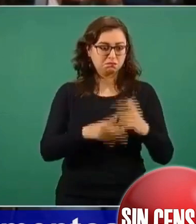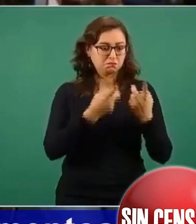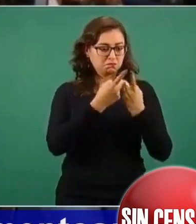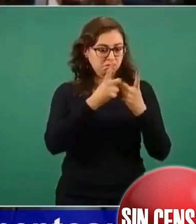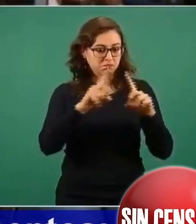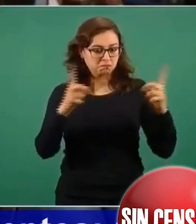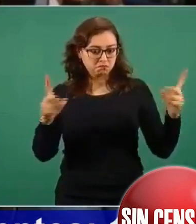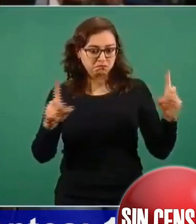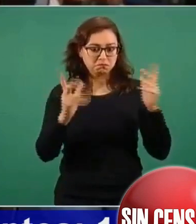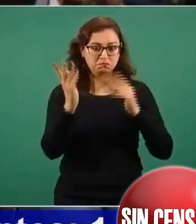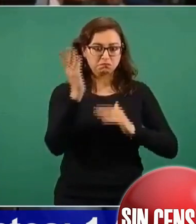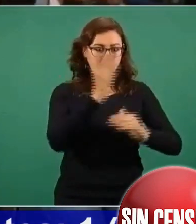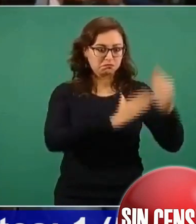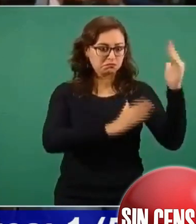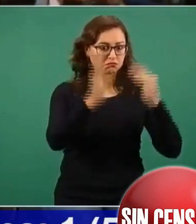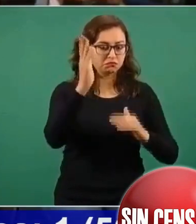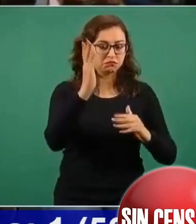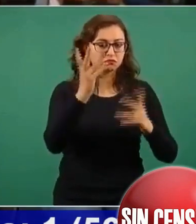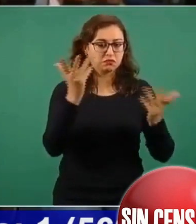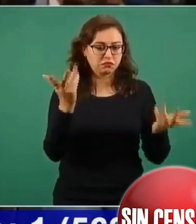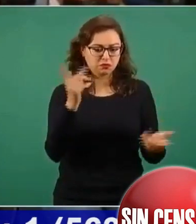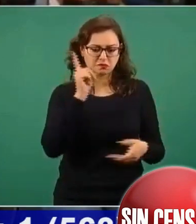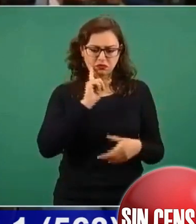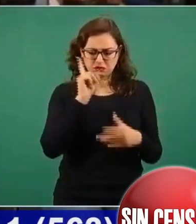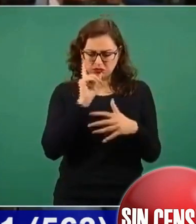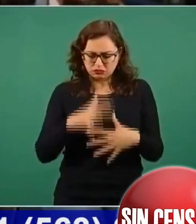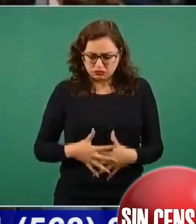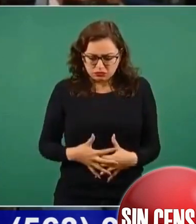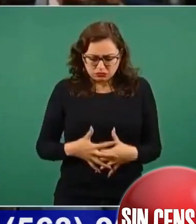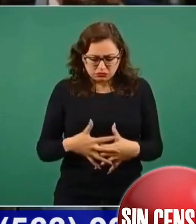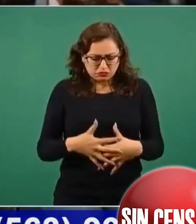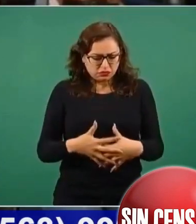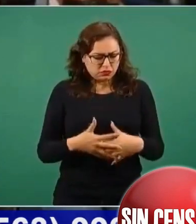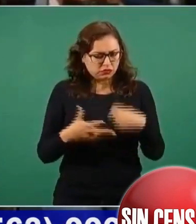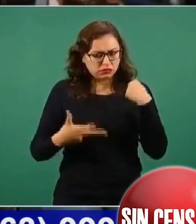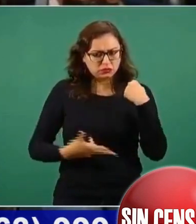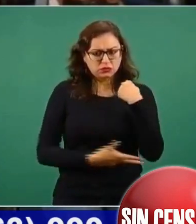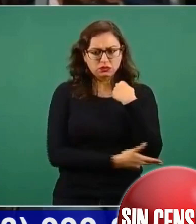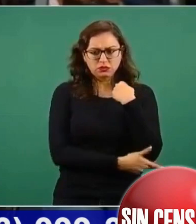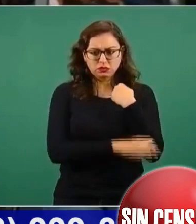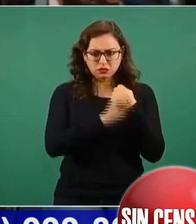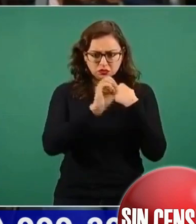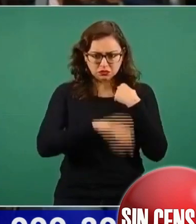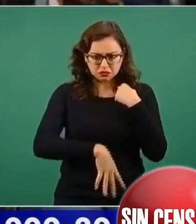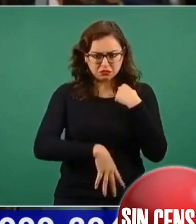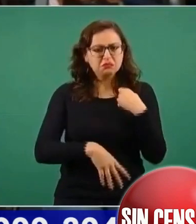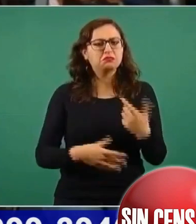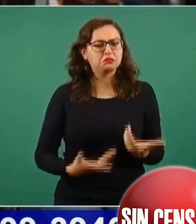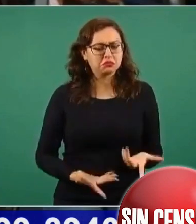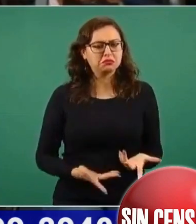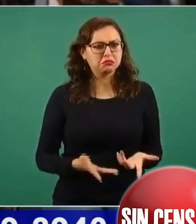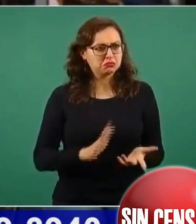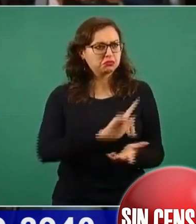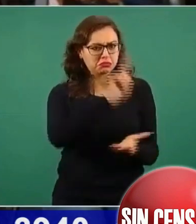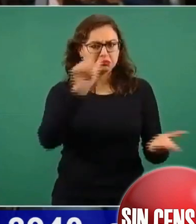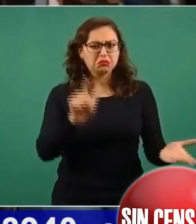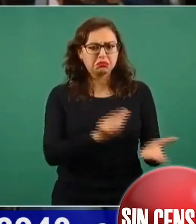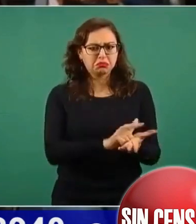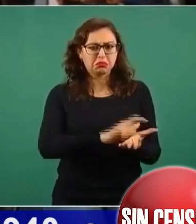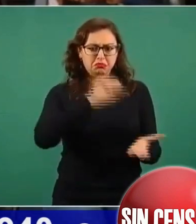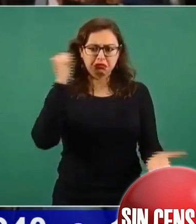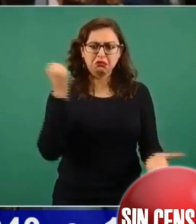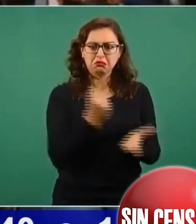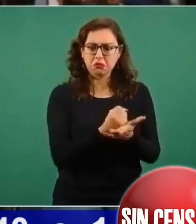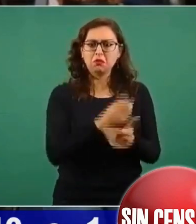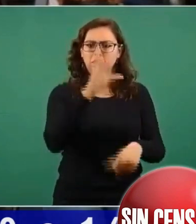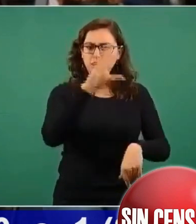la decisión de nosotras sobre decidir sobre nuestros cuerpos, ¿no? Y desgraciadamente el lugar del